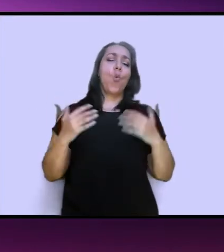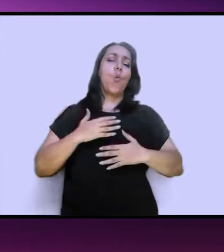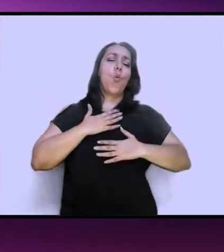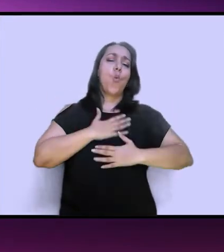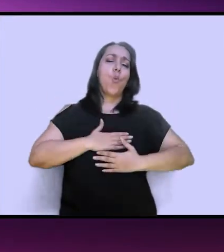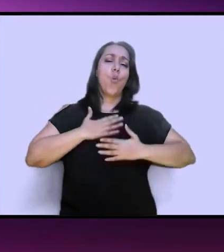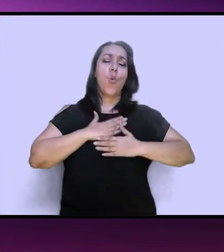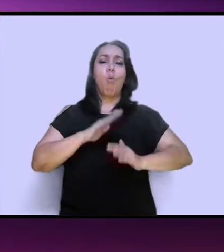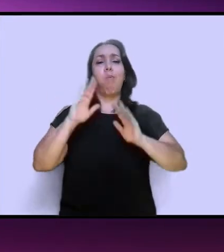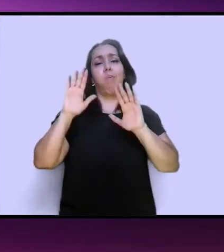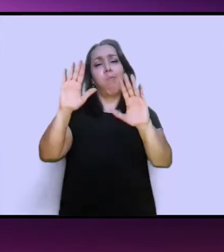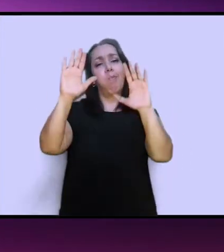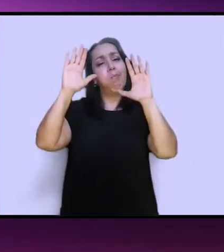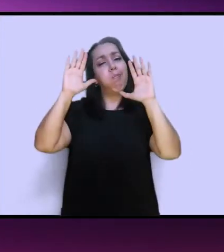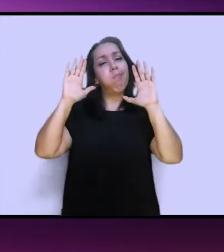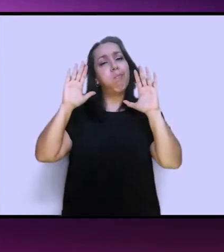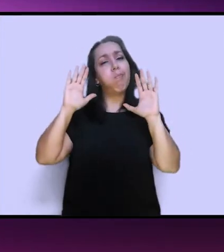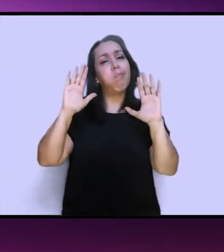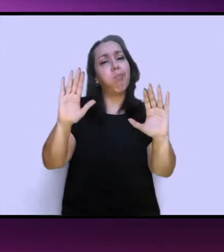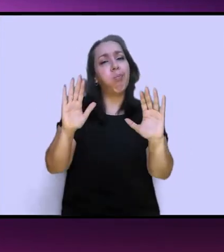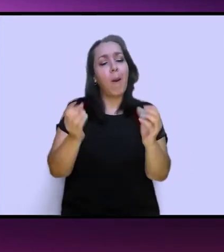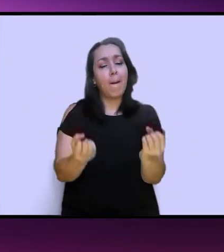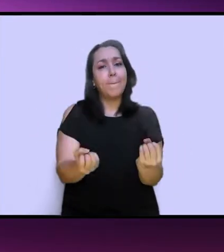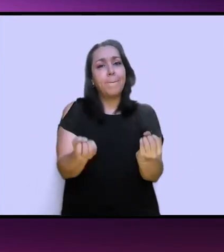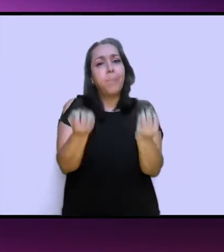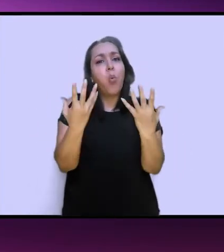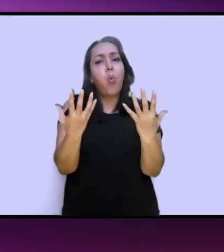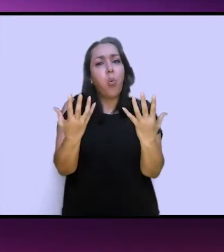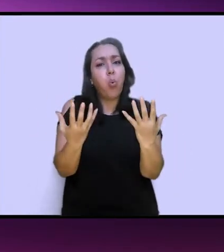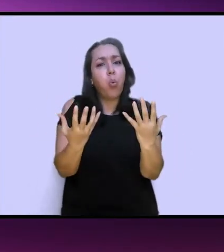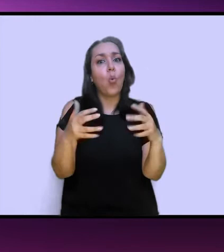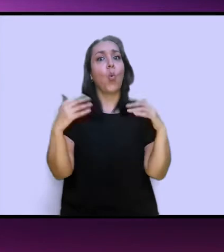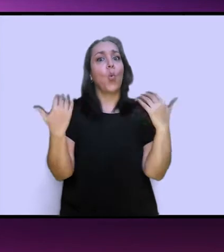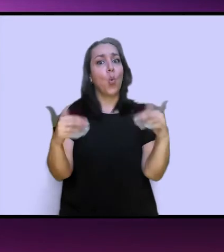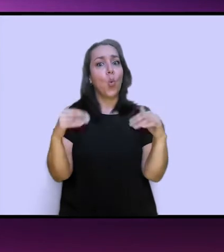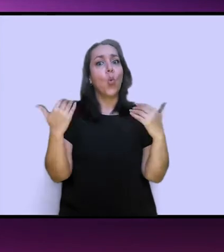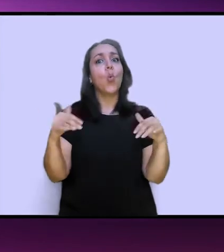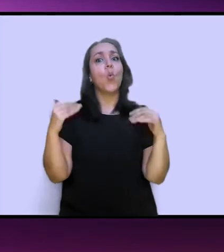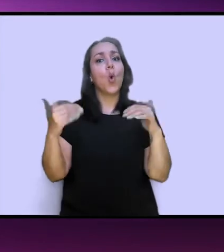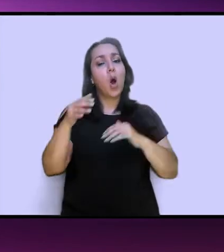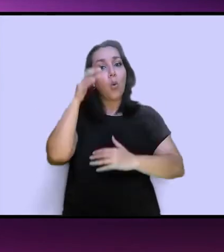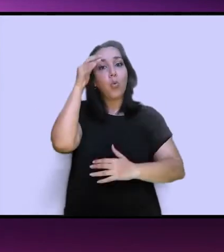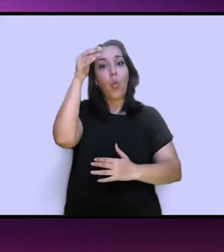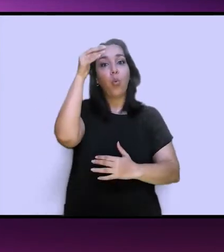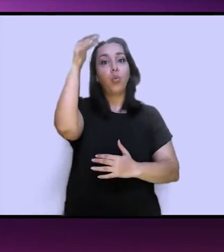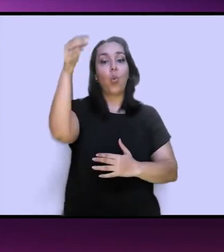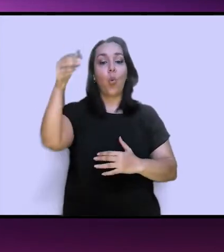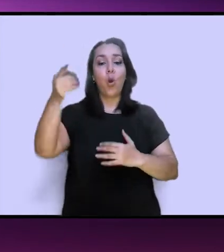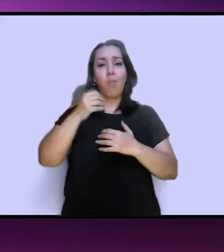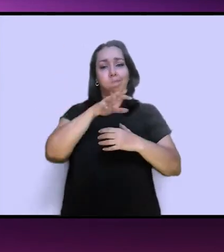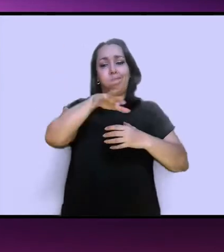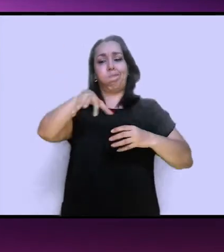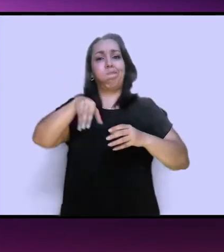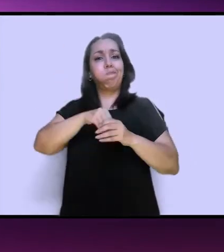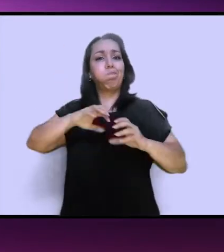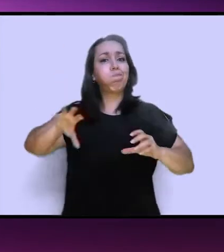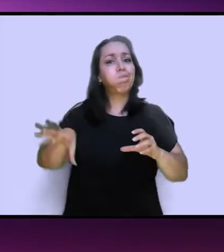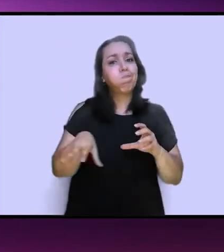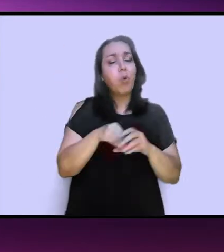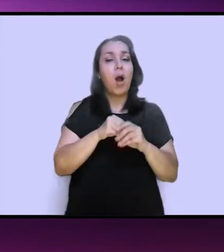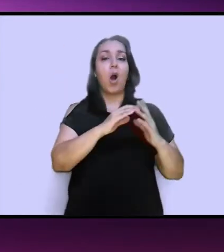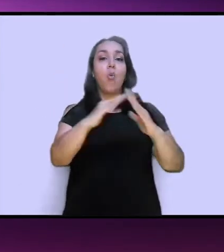afortunados por contar con tanta riqueza cultural que forma parte de nuestra